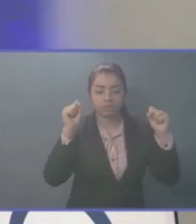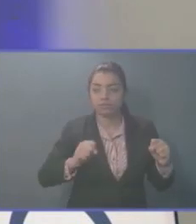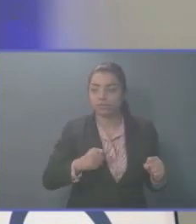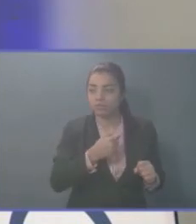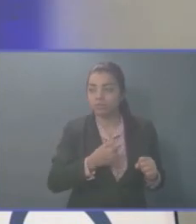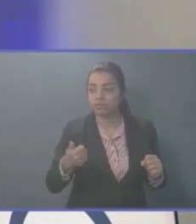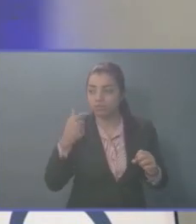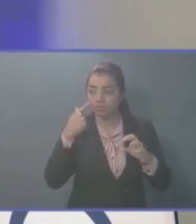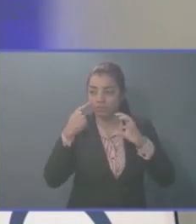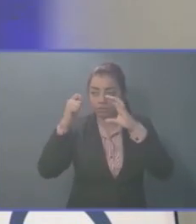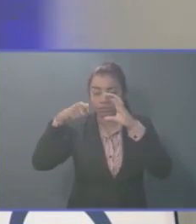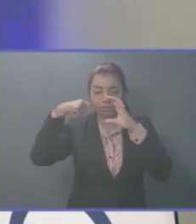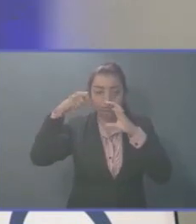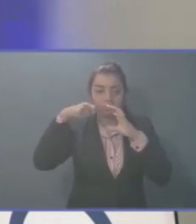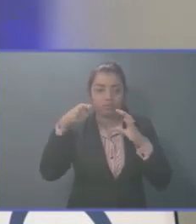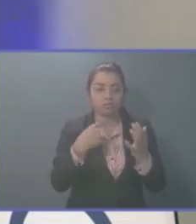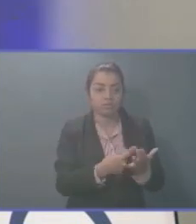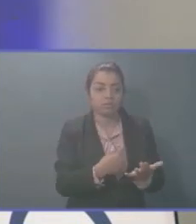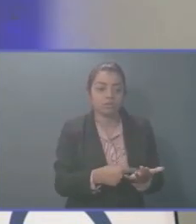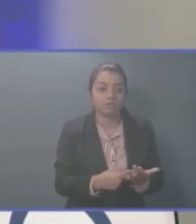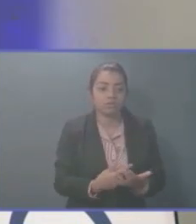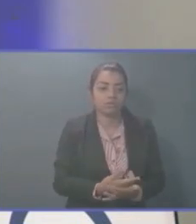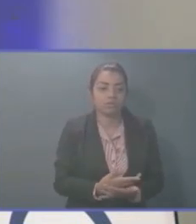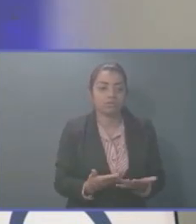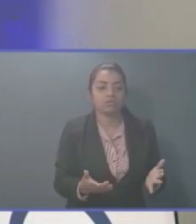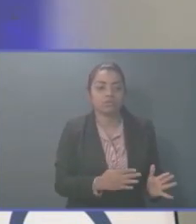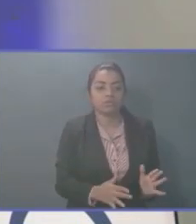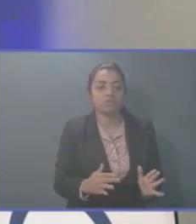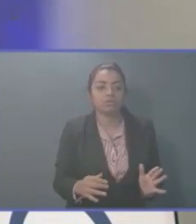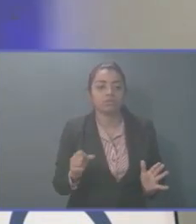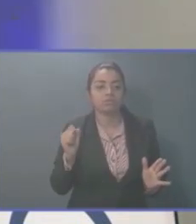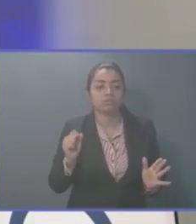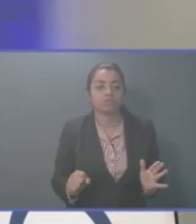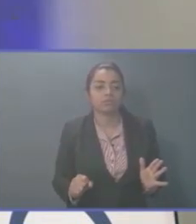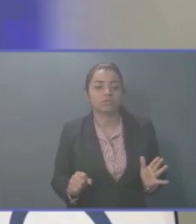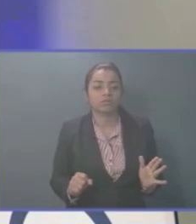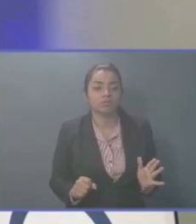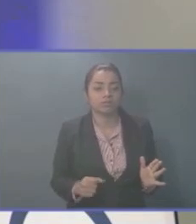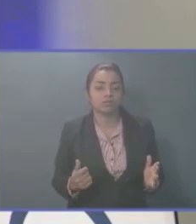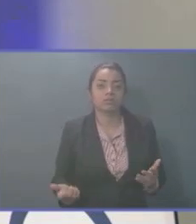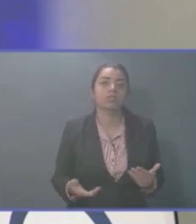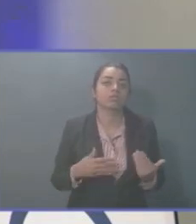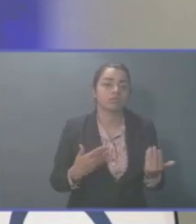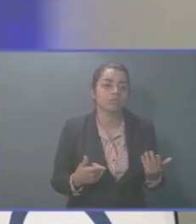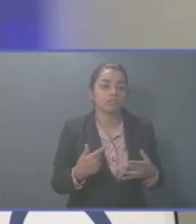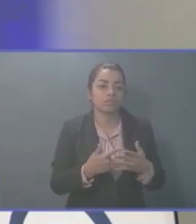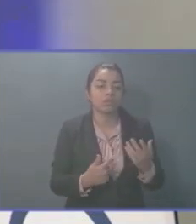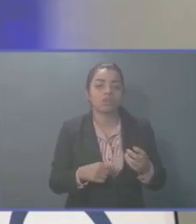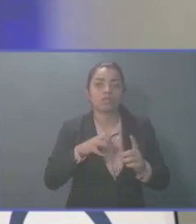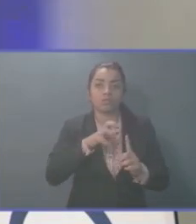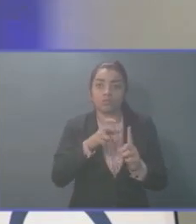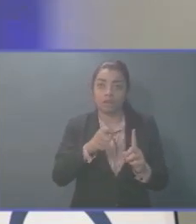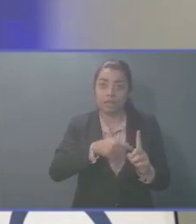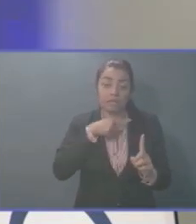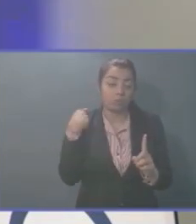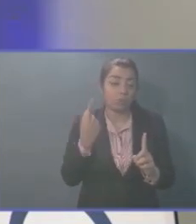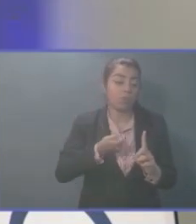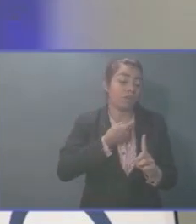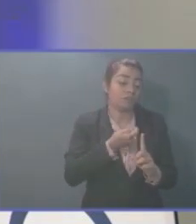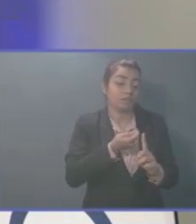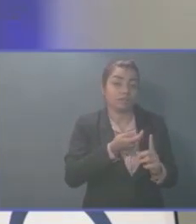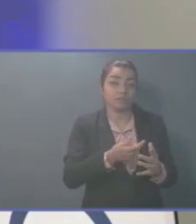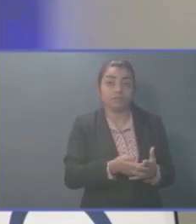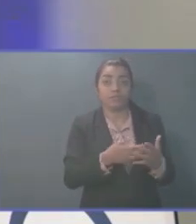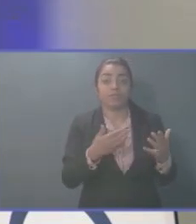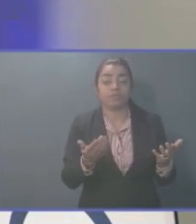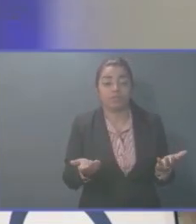videovigilancia. Que bueno, ¿verdad? Uno dice, qué bien, vamos avanzando usando la tecnología para el combate de la delincuencia, la criminalidad.